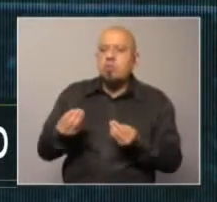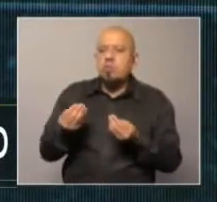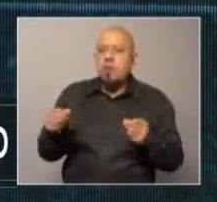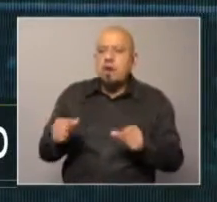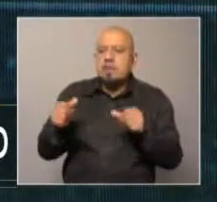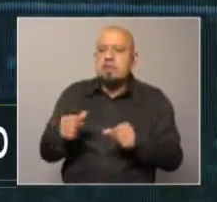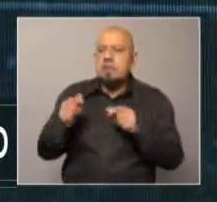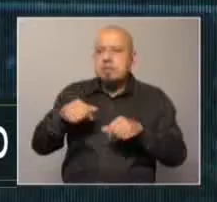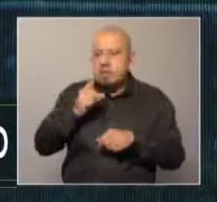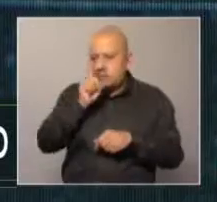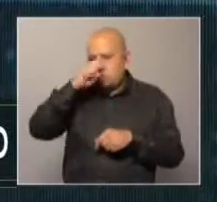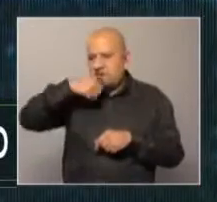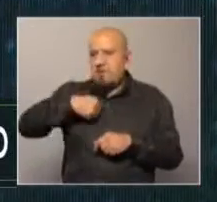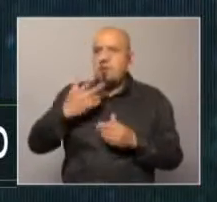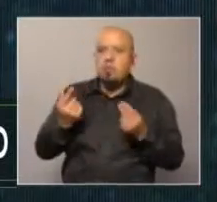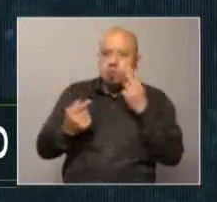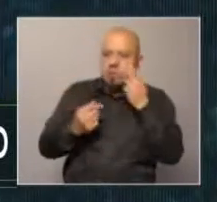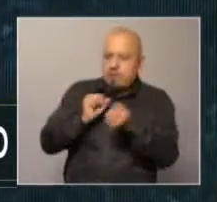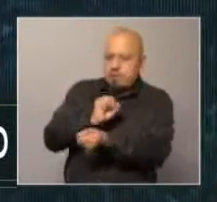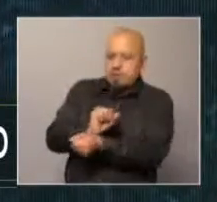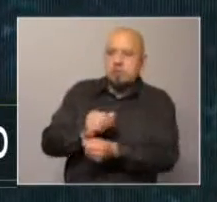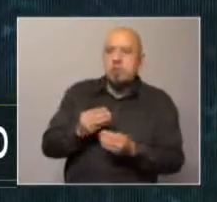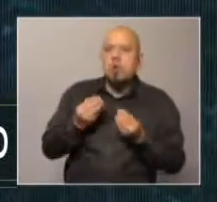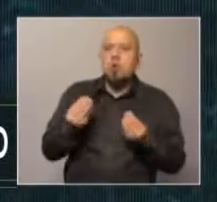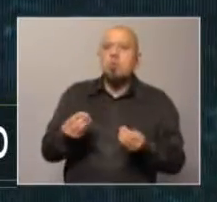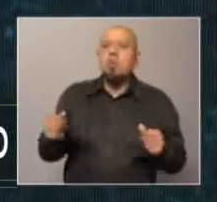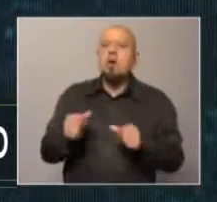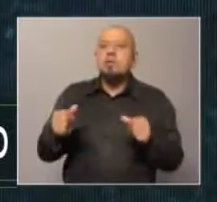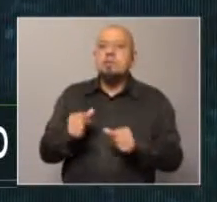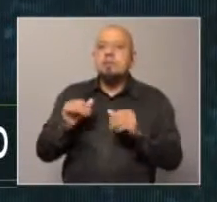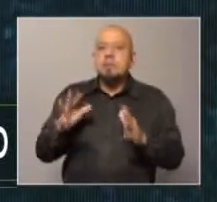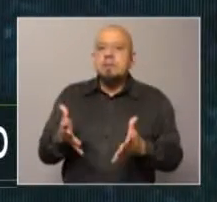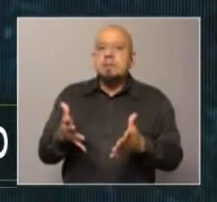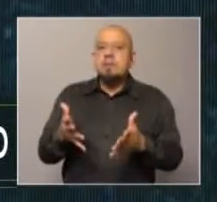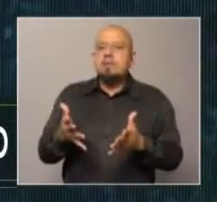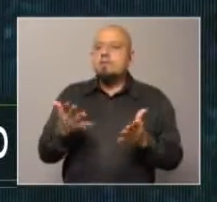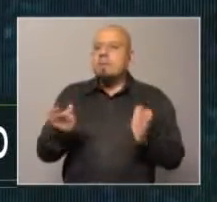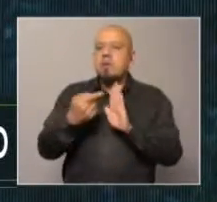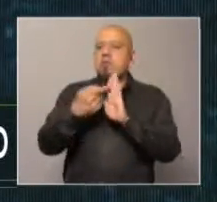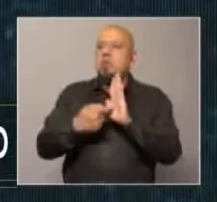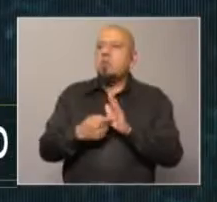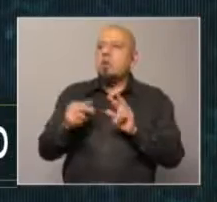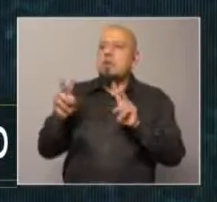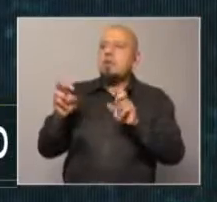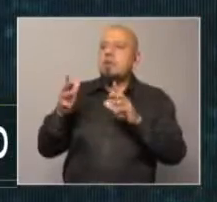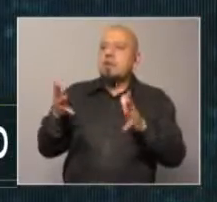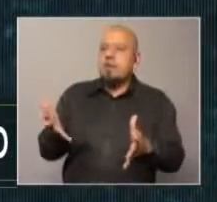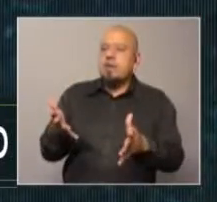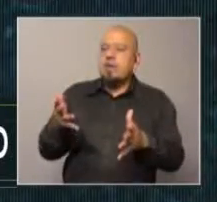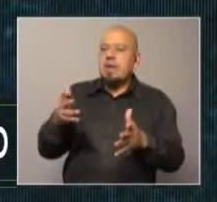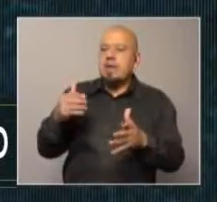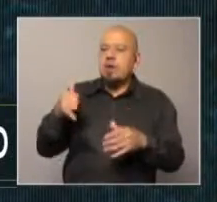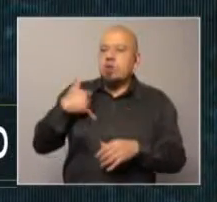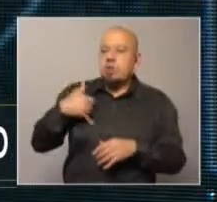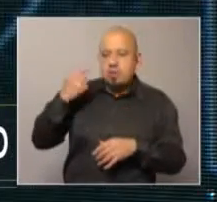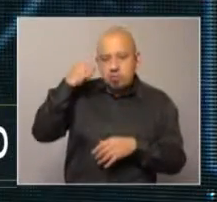Montevideo que están en conflicto con la ley? ¿Y cuáles son los factores familiares de riesgo que pueden de alguna manera influir en la infracción del